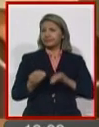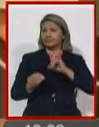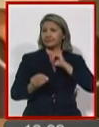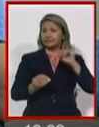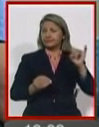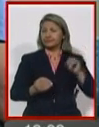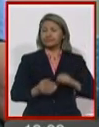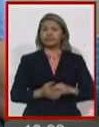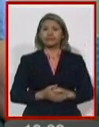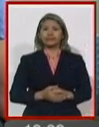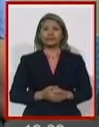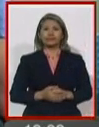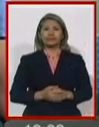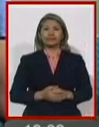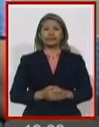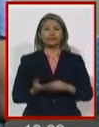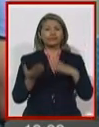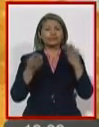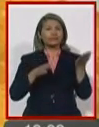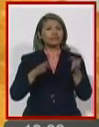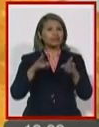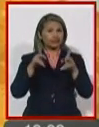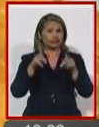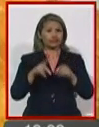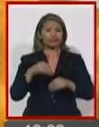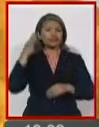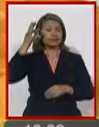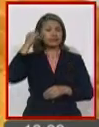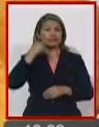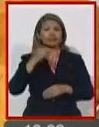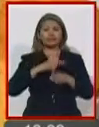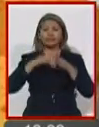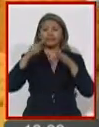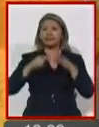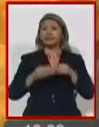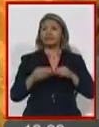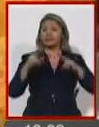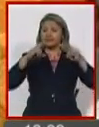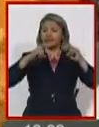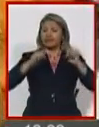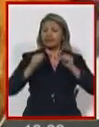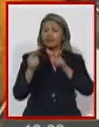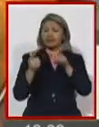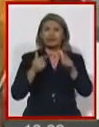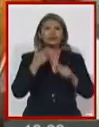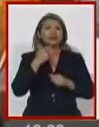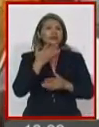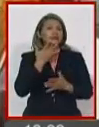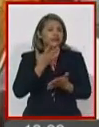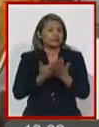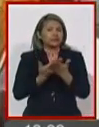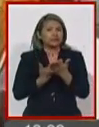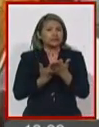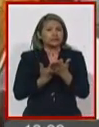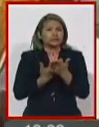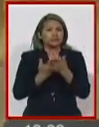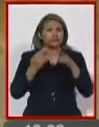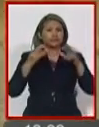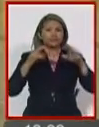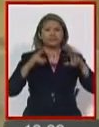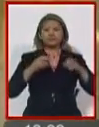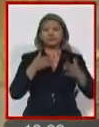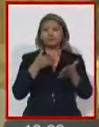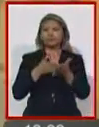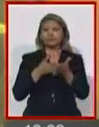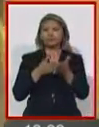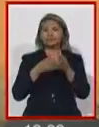izquierda, generando la muerte de la víctima. Para la fiscalía, el resultado de la pericia balística es una prueba contundente y científica